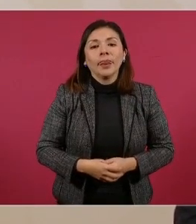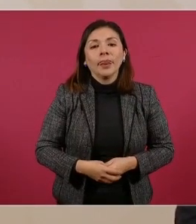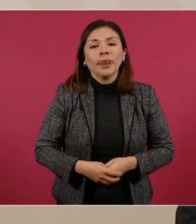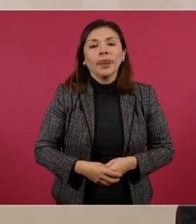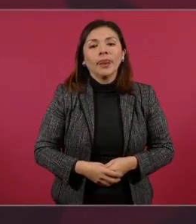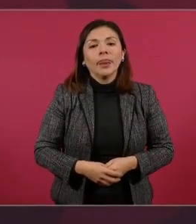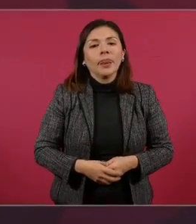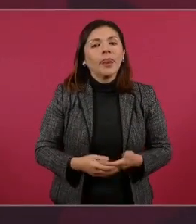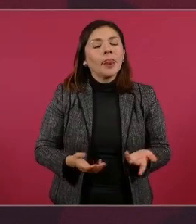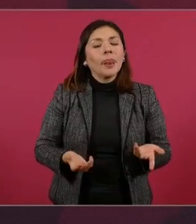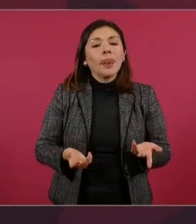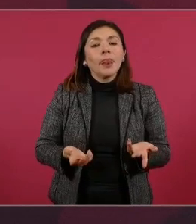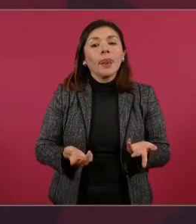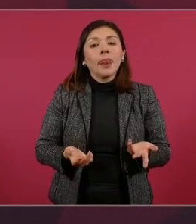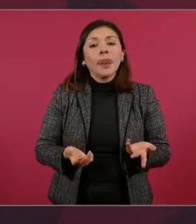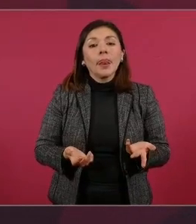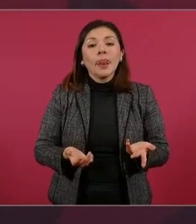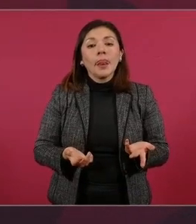consulta